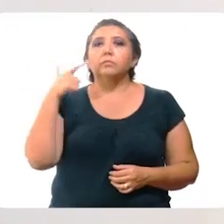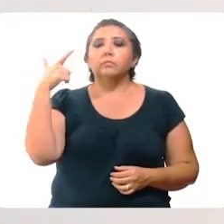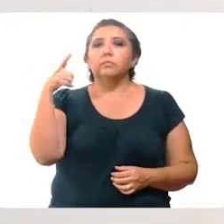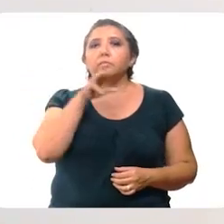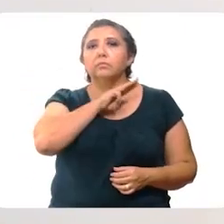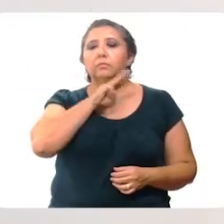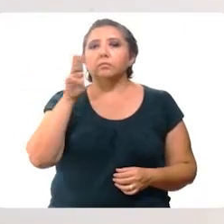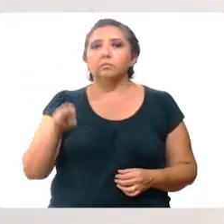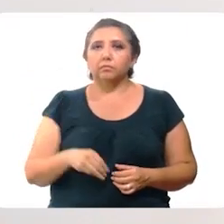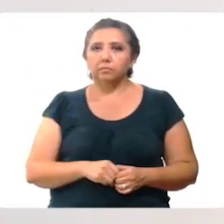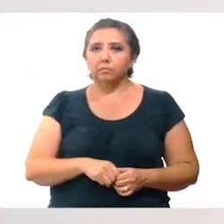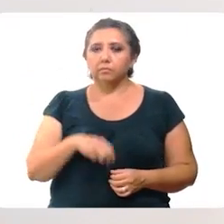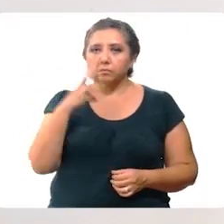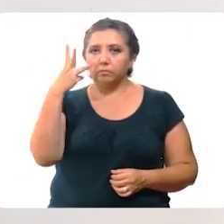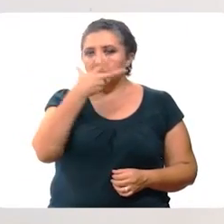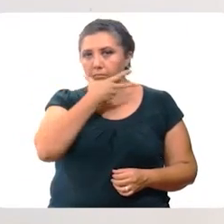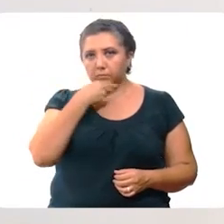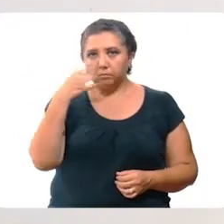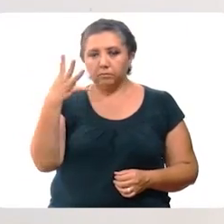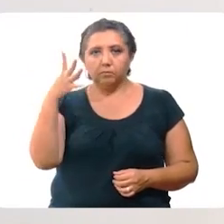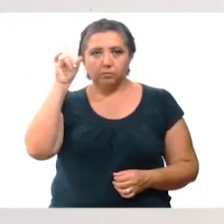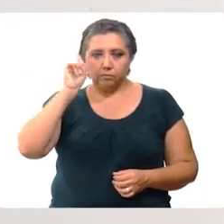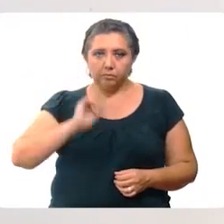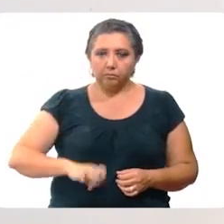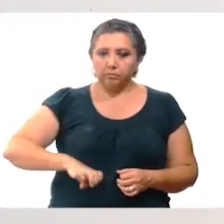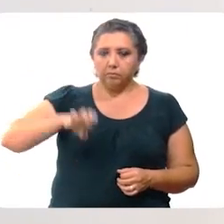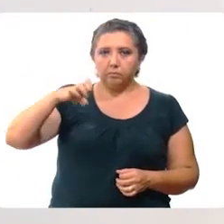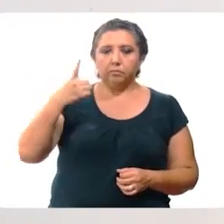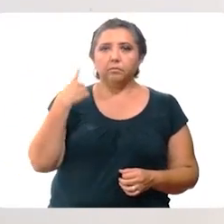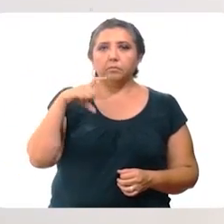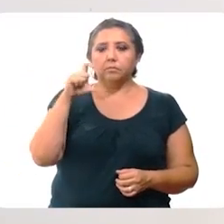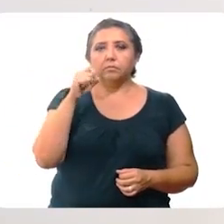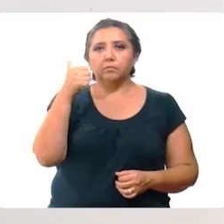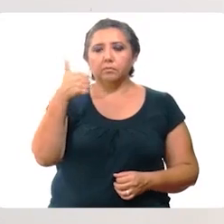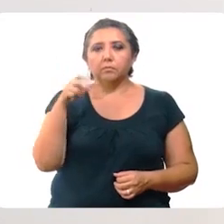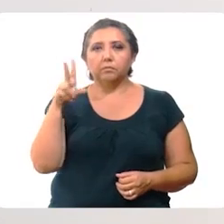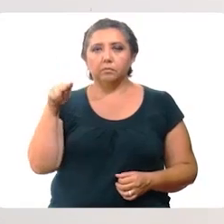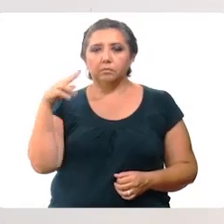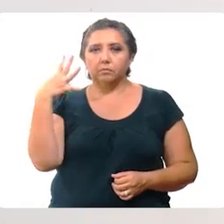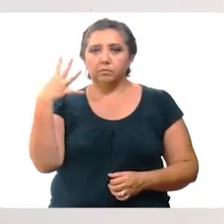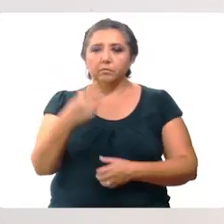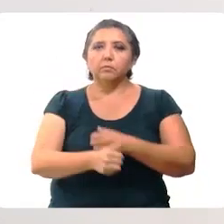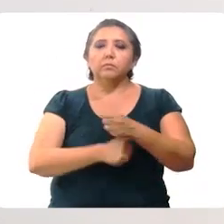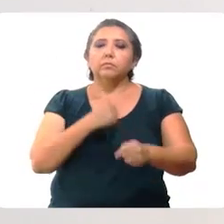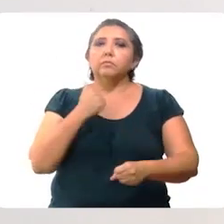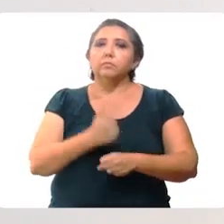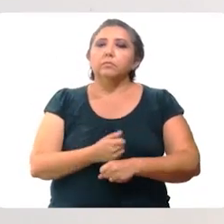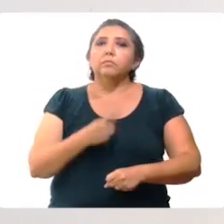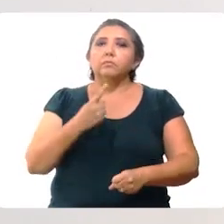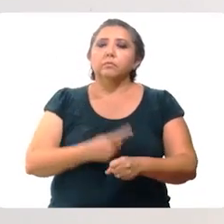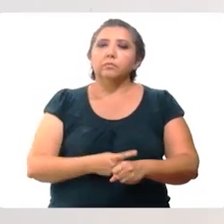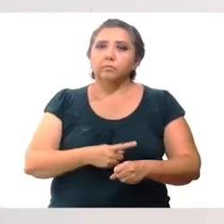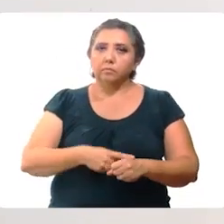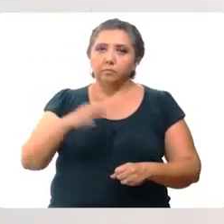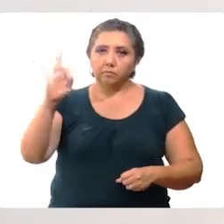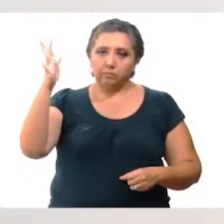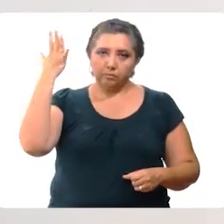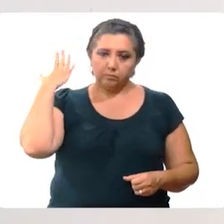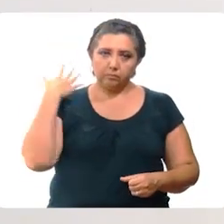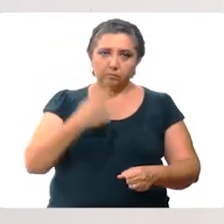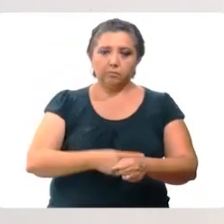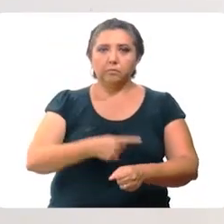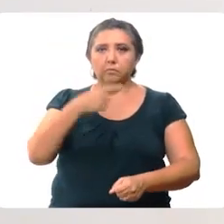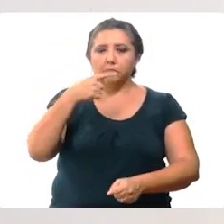7 fallecimientos. Son 3 hombres y 4 mujeres de un rango de edad de 26 a 84 años. Sus principales enfermedades